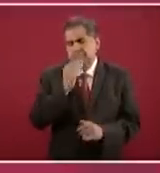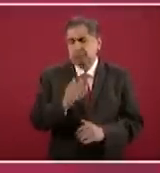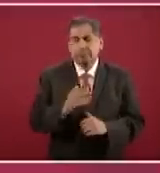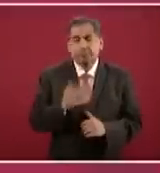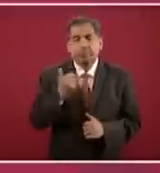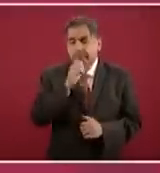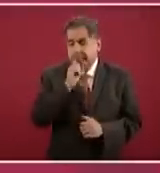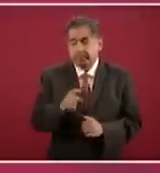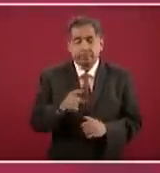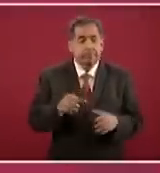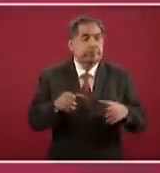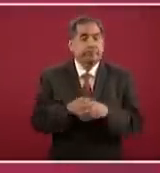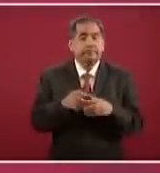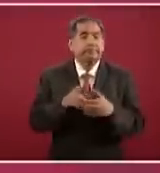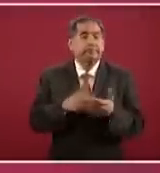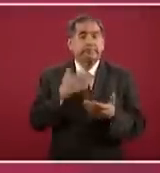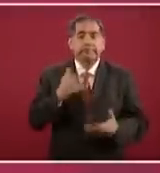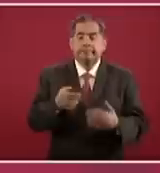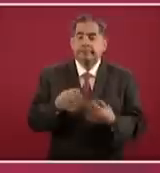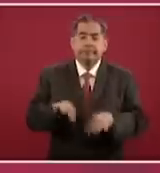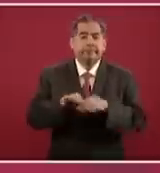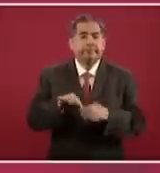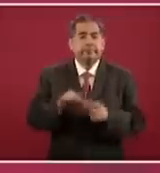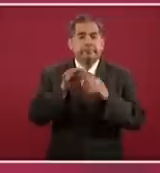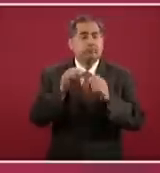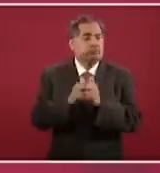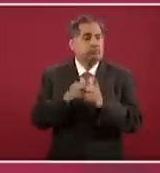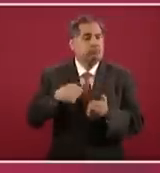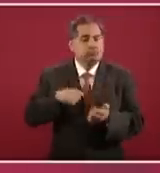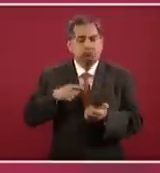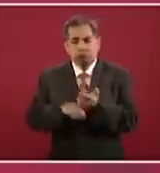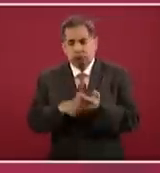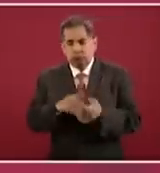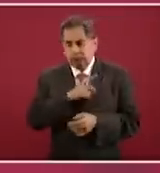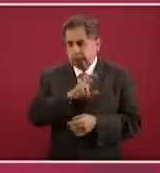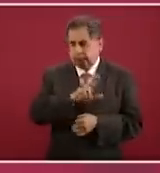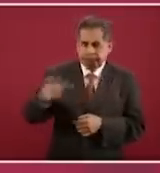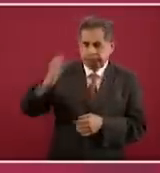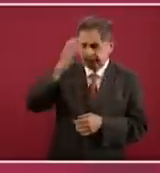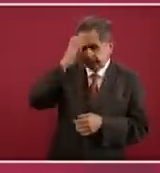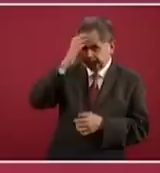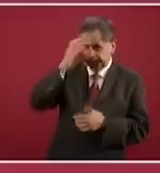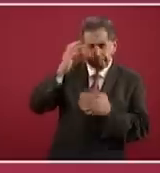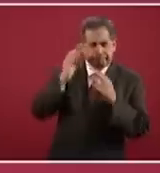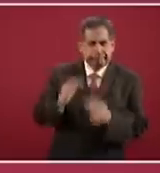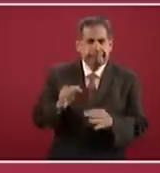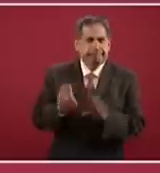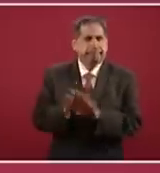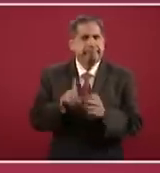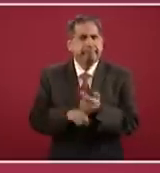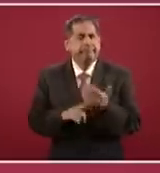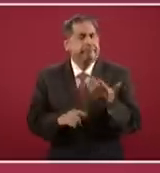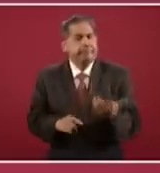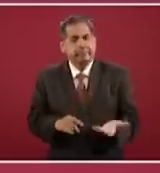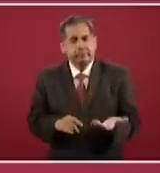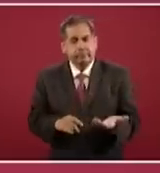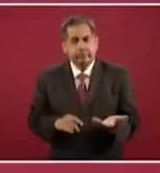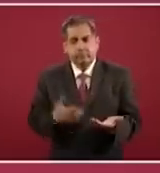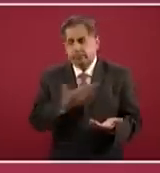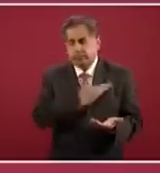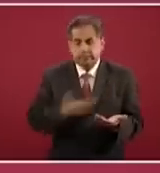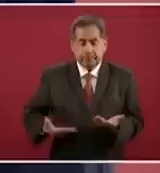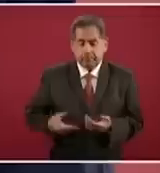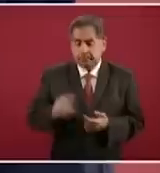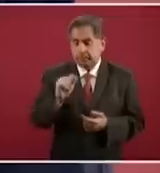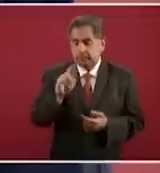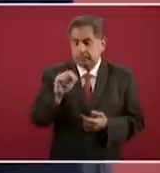y de manera especial yo tengo que reconocer que el presidente